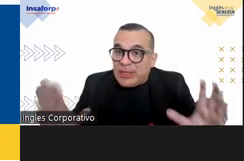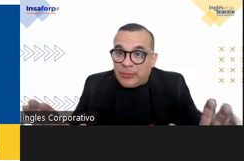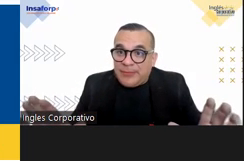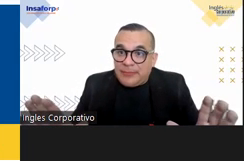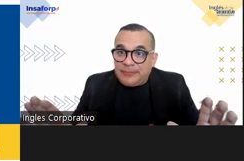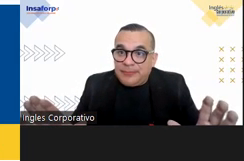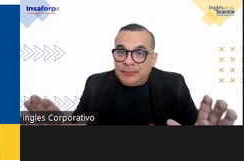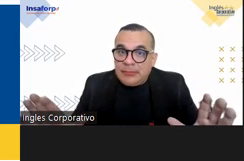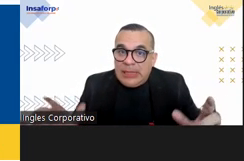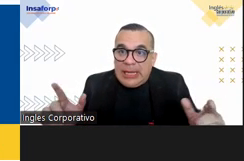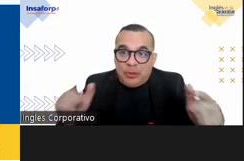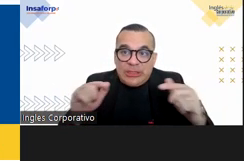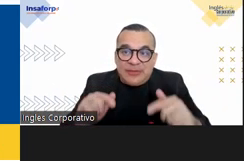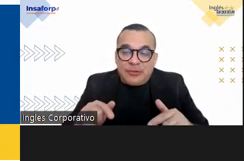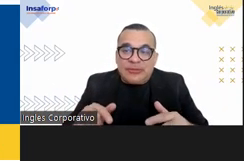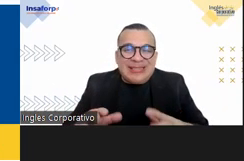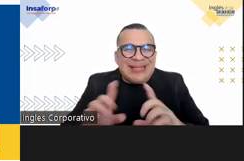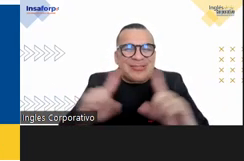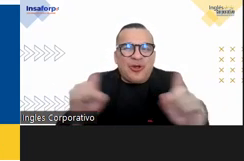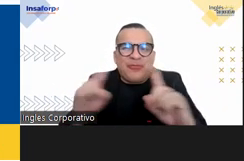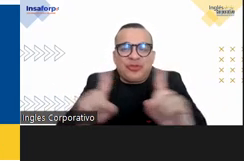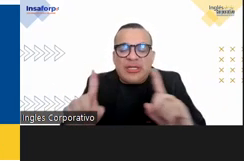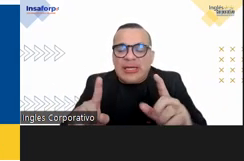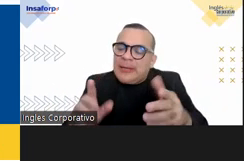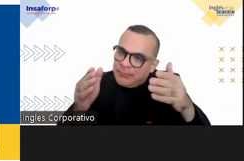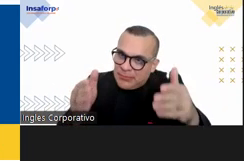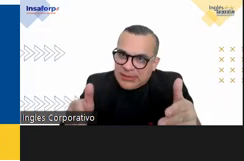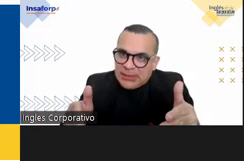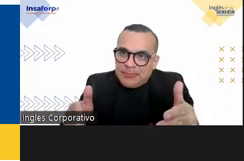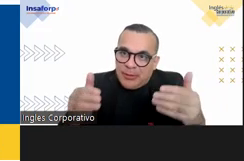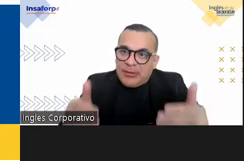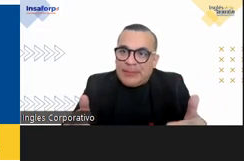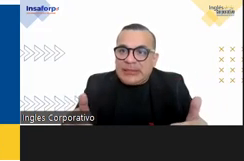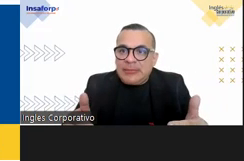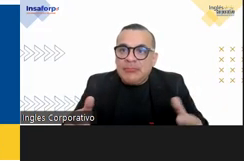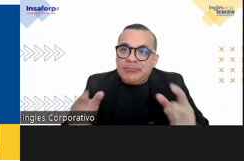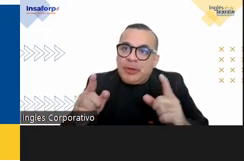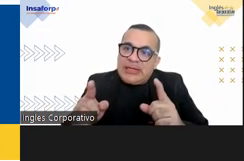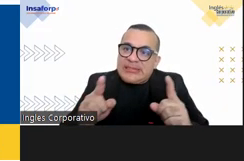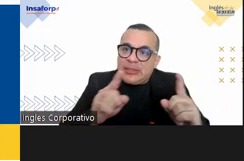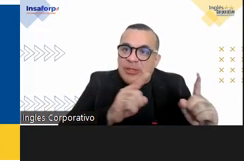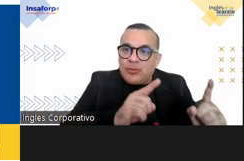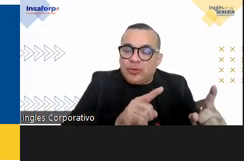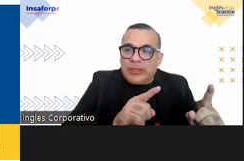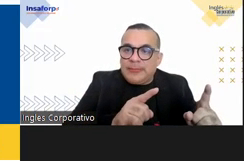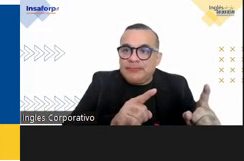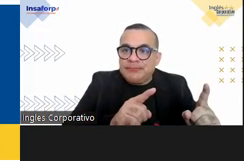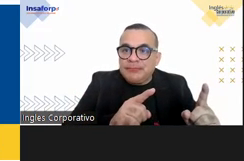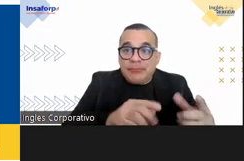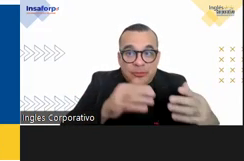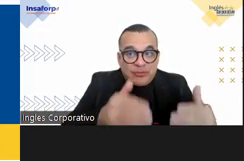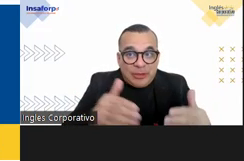hablando de escuela nueva. La motivación, usted dice, eso no funciona acá. Sí, probablemente por el estilo de